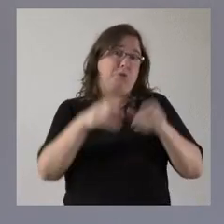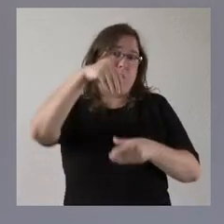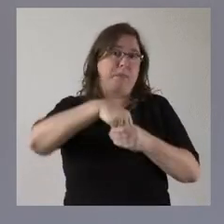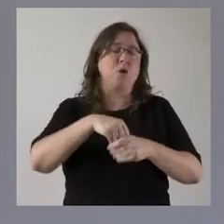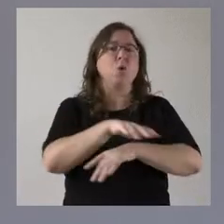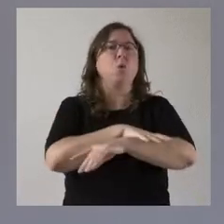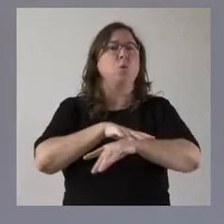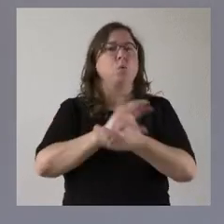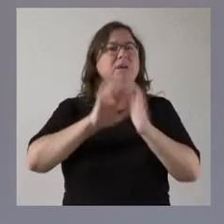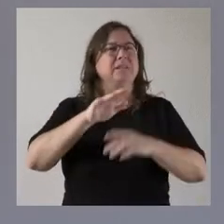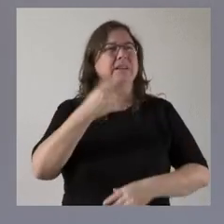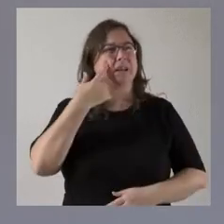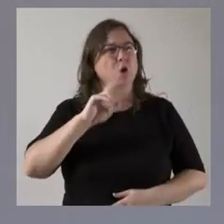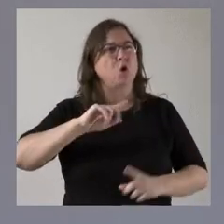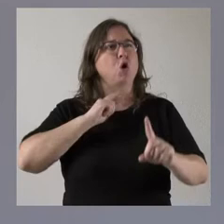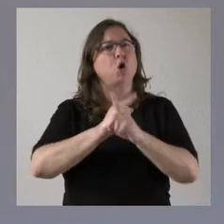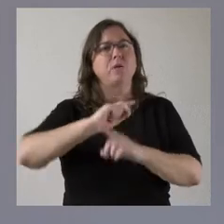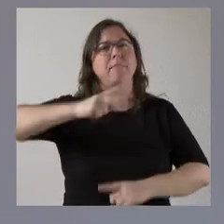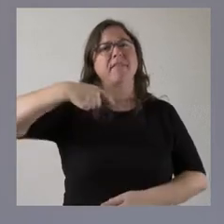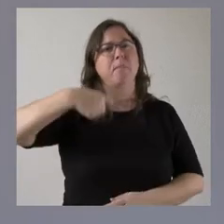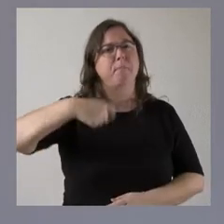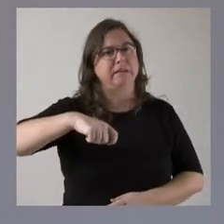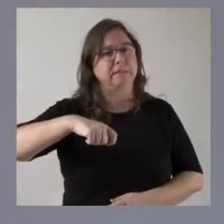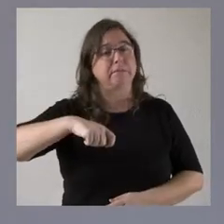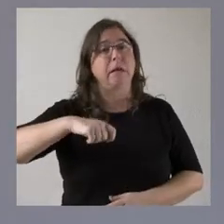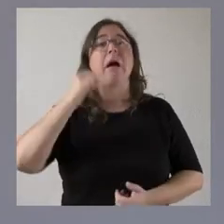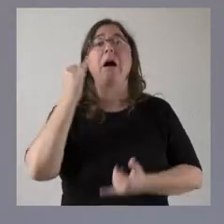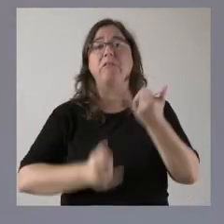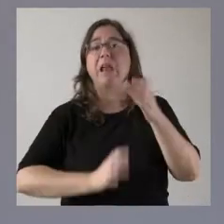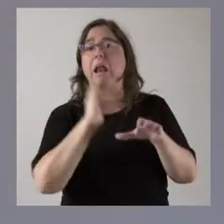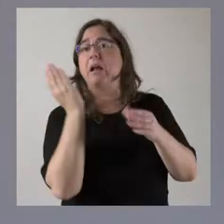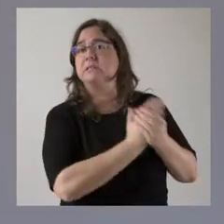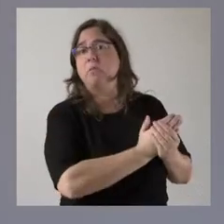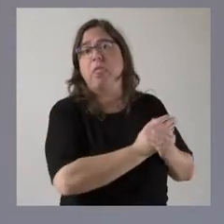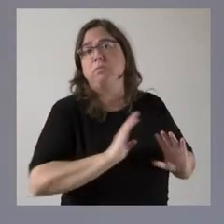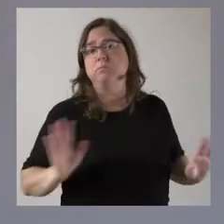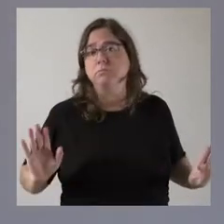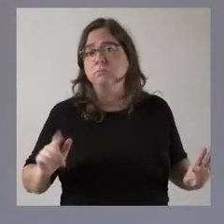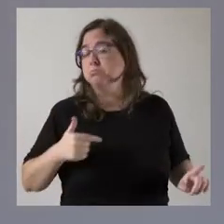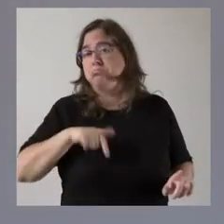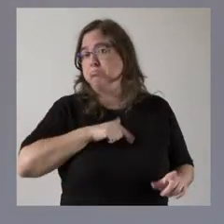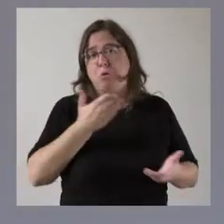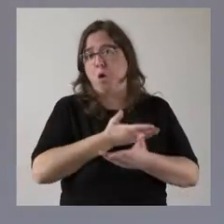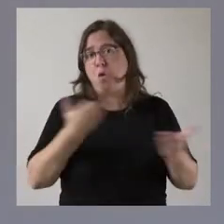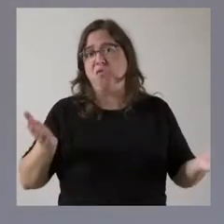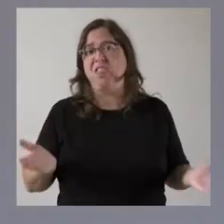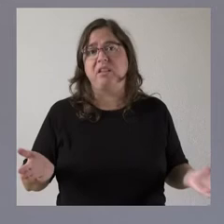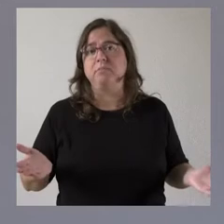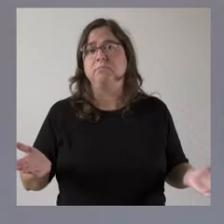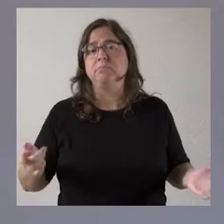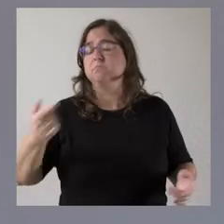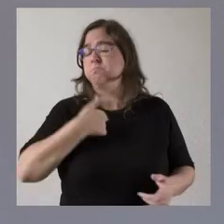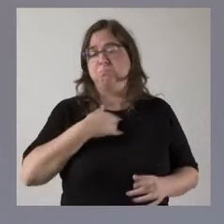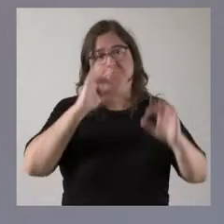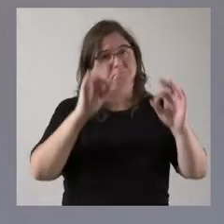en este caso creo que la contra vicepresidente de la junta de Castilla y león y que finalmente fueron archivados Pues en este ámbito de confianza es el que tenemos